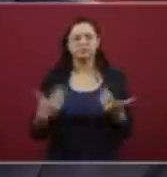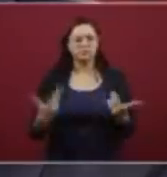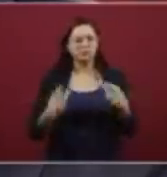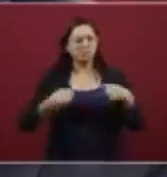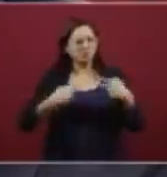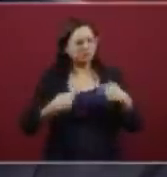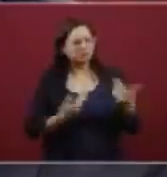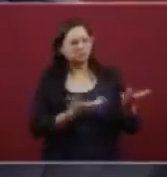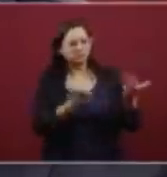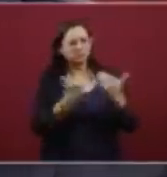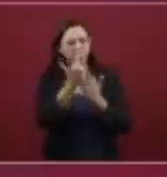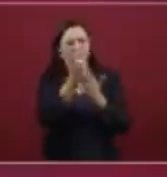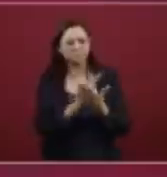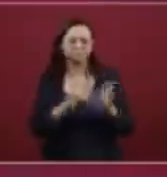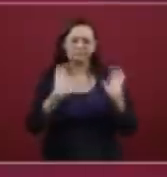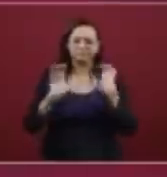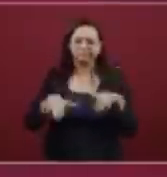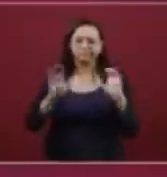a